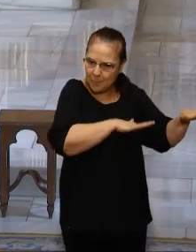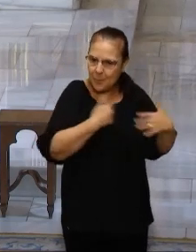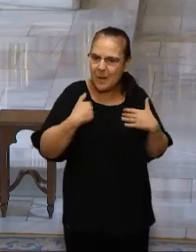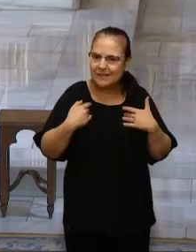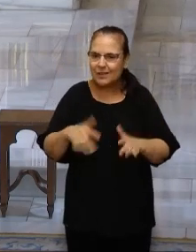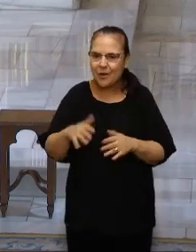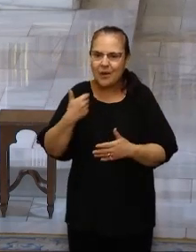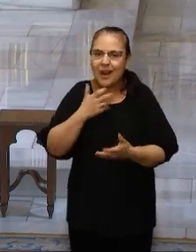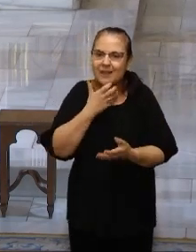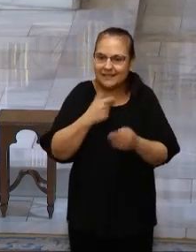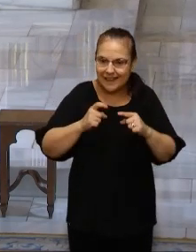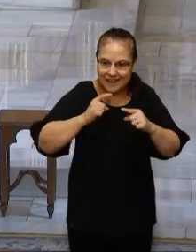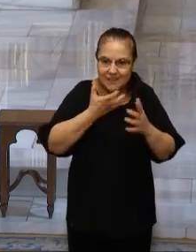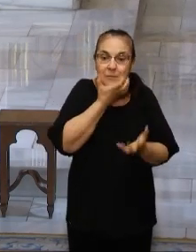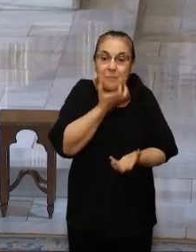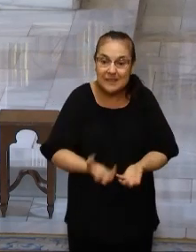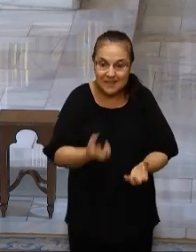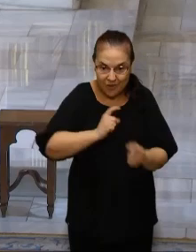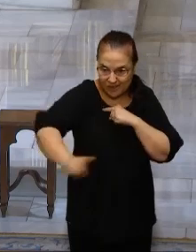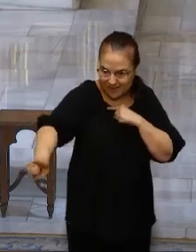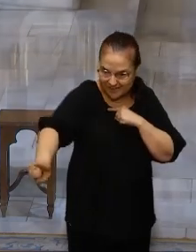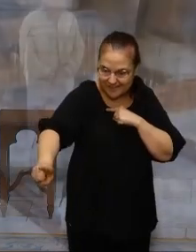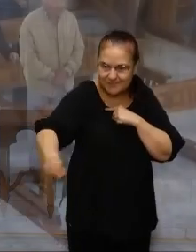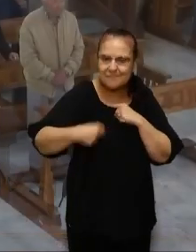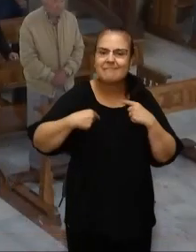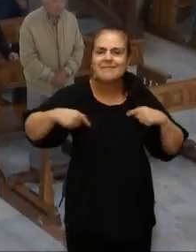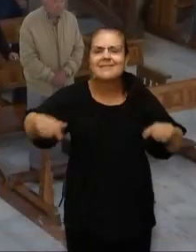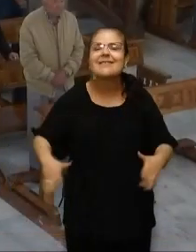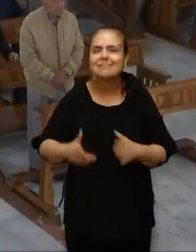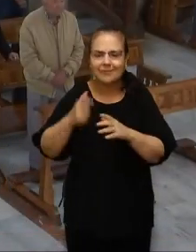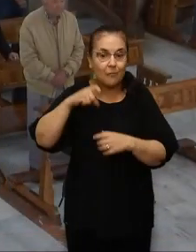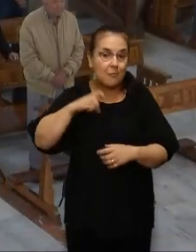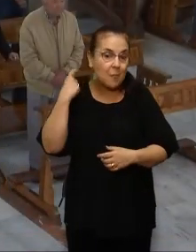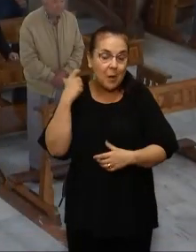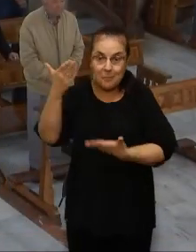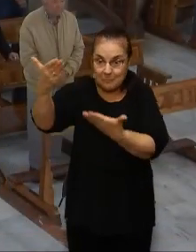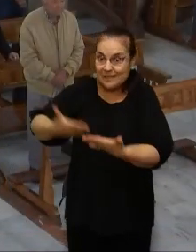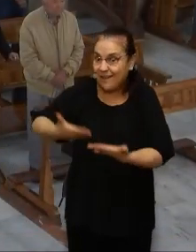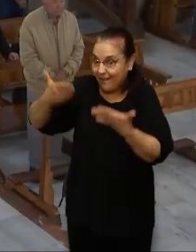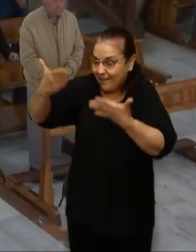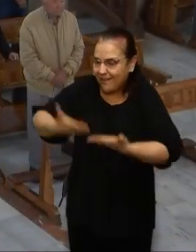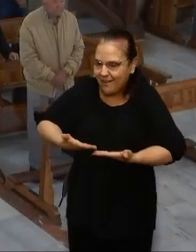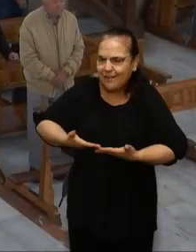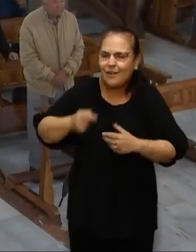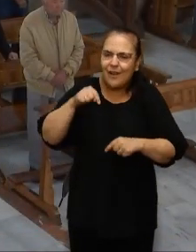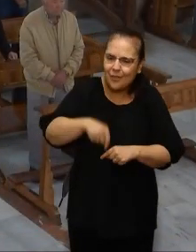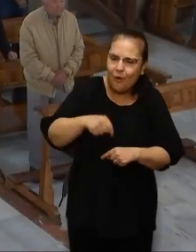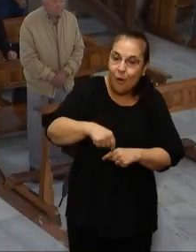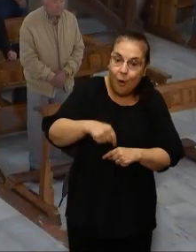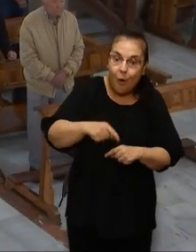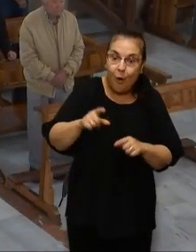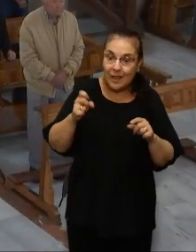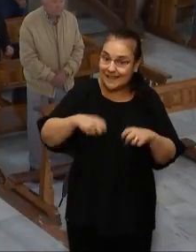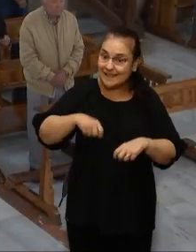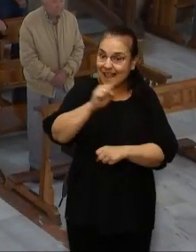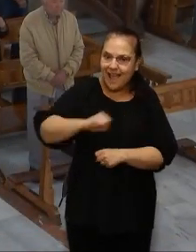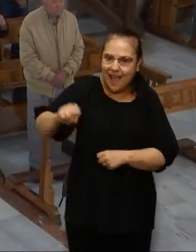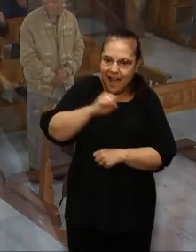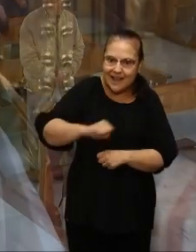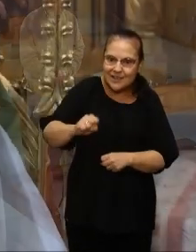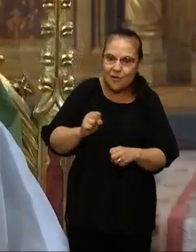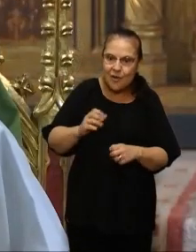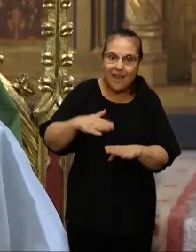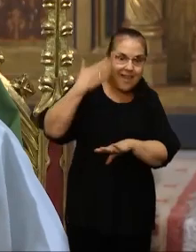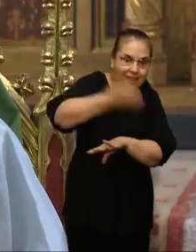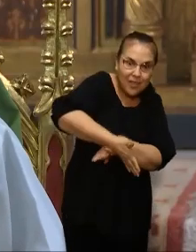jornadas misioneras, al Padre José María Calderón, director nacional de Obras Misionales Pontificias. El lema de este año es «Id e invitad a